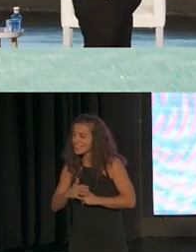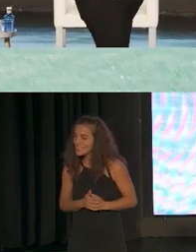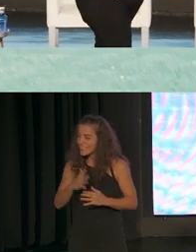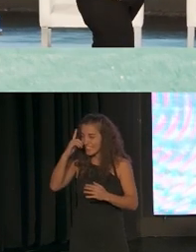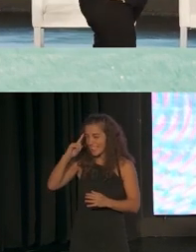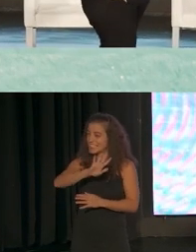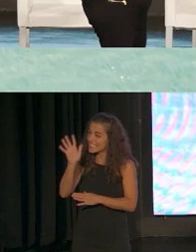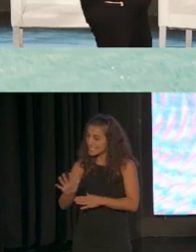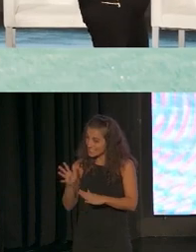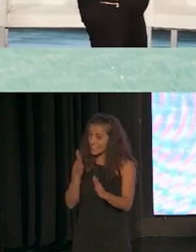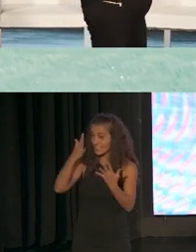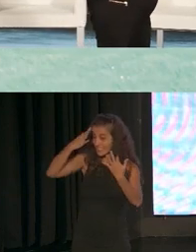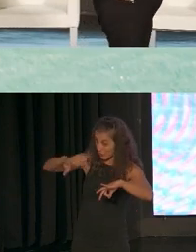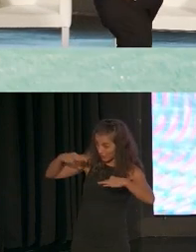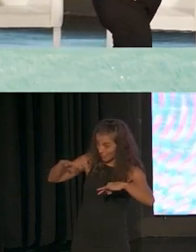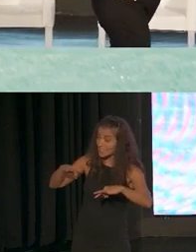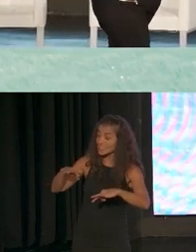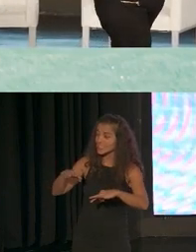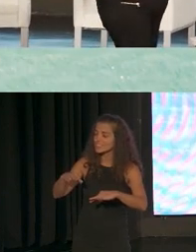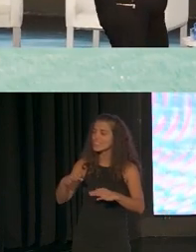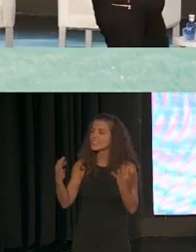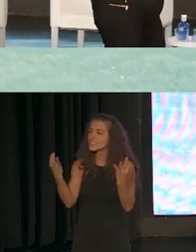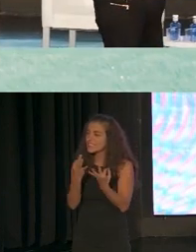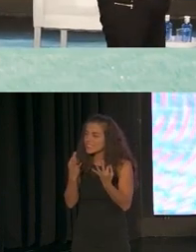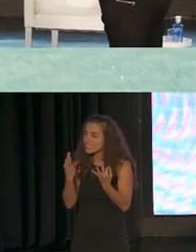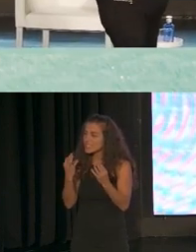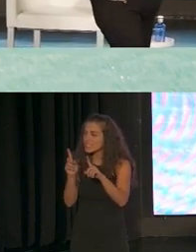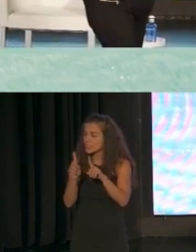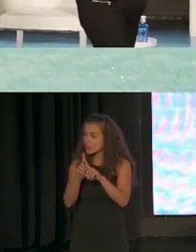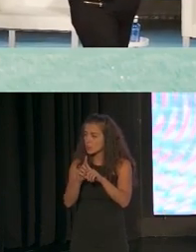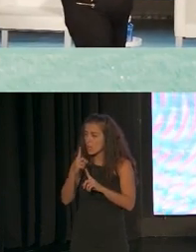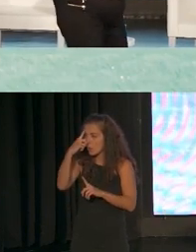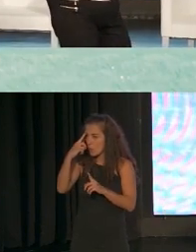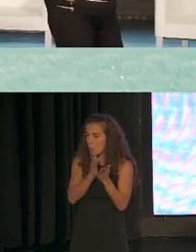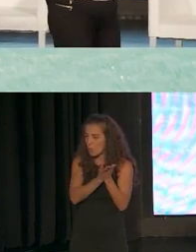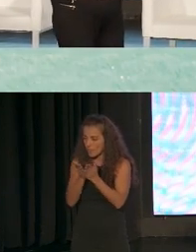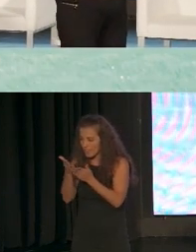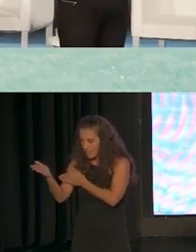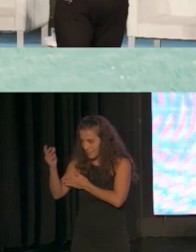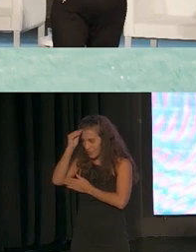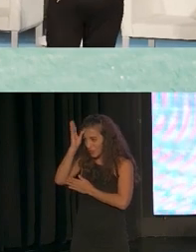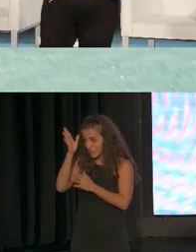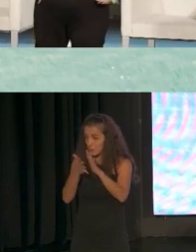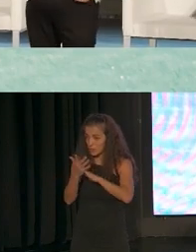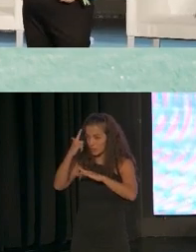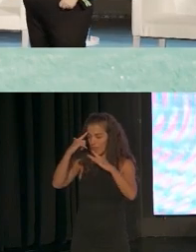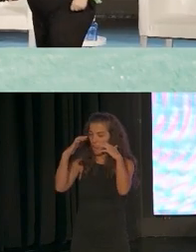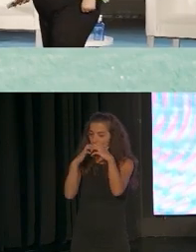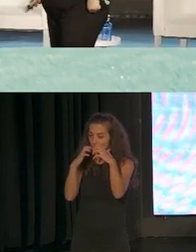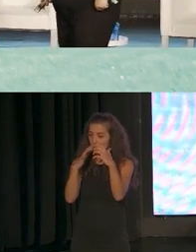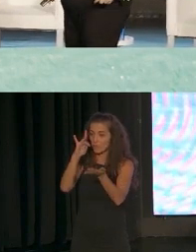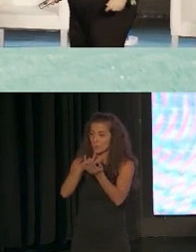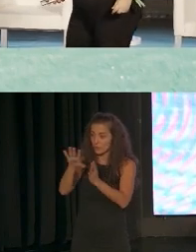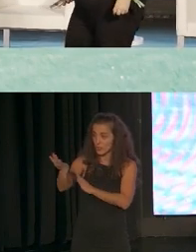inconscientes los sesgos inconscientes son un atajo cognitivo es decir nuestro cerebro cuando tiene que tomar una